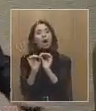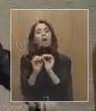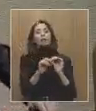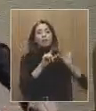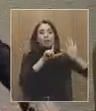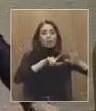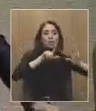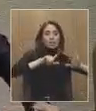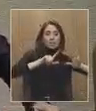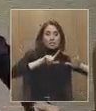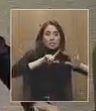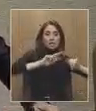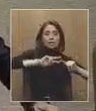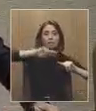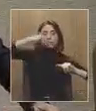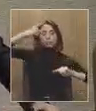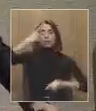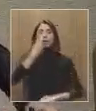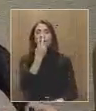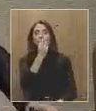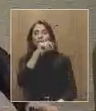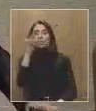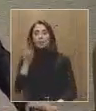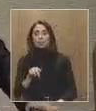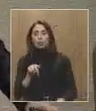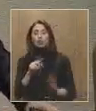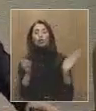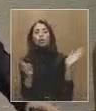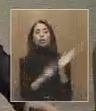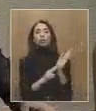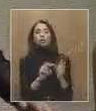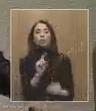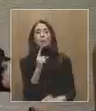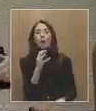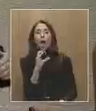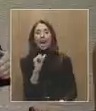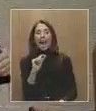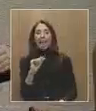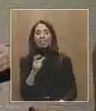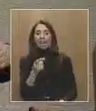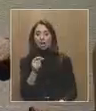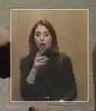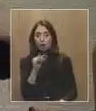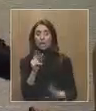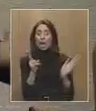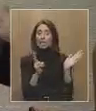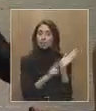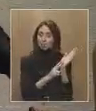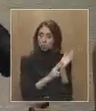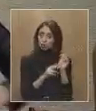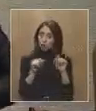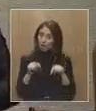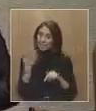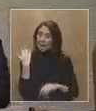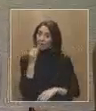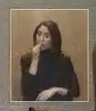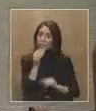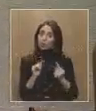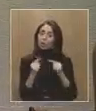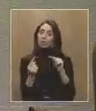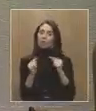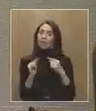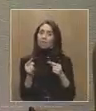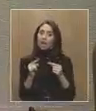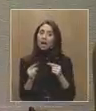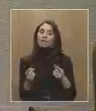del 17 al 20% en el impuesto de primera categoría, impuesto que cuando planteamos aquí en el debate